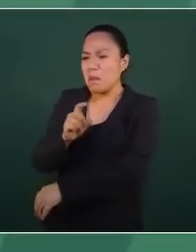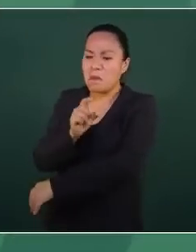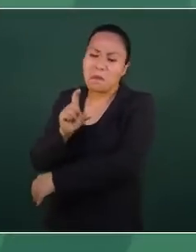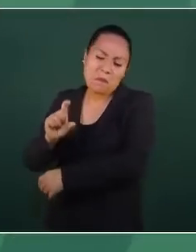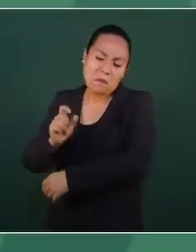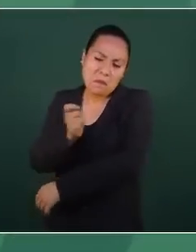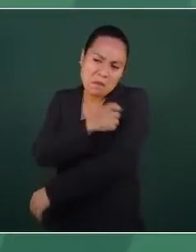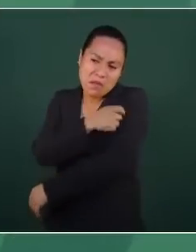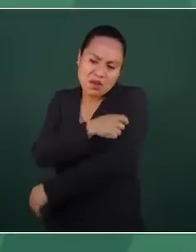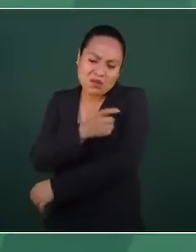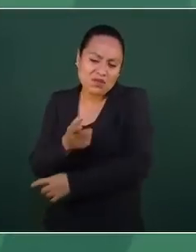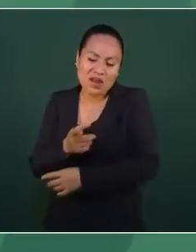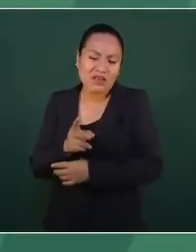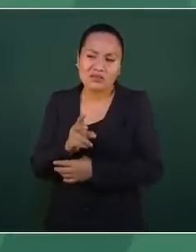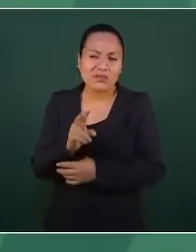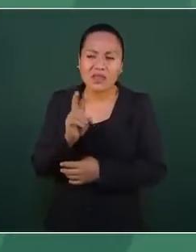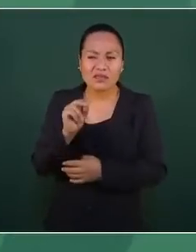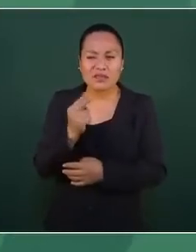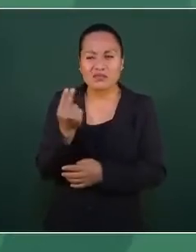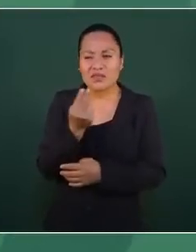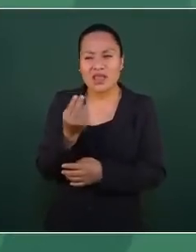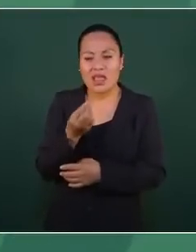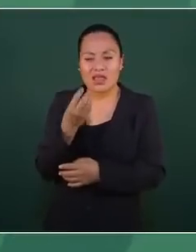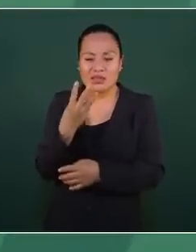una tercera aplicación.